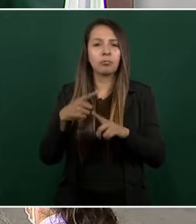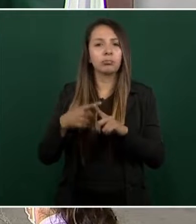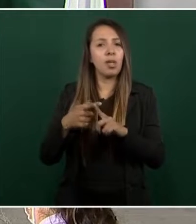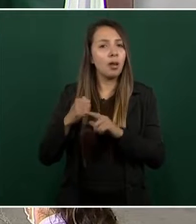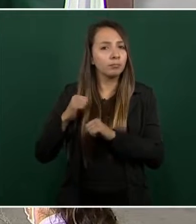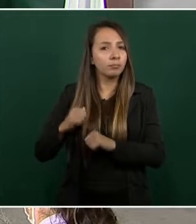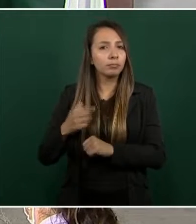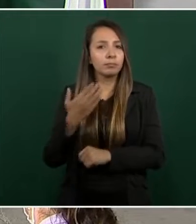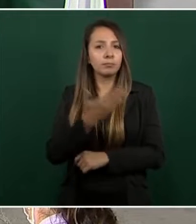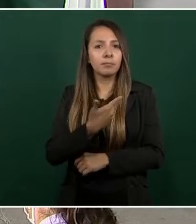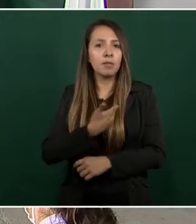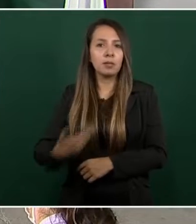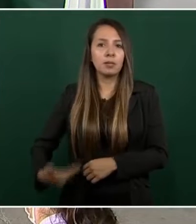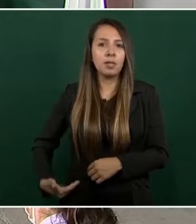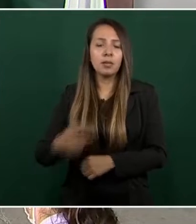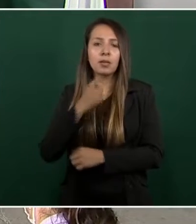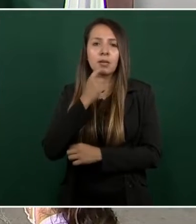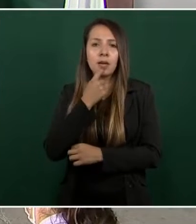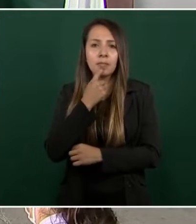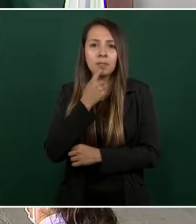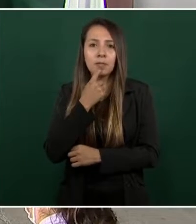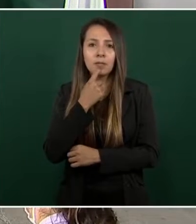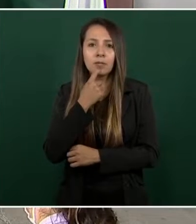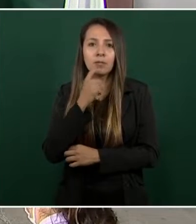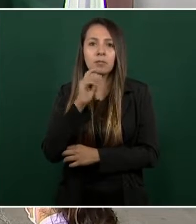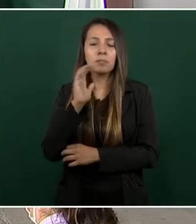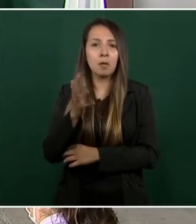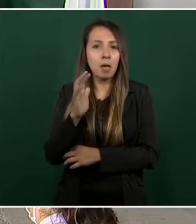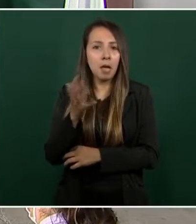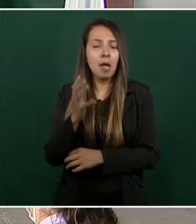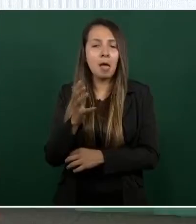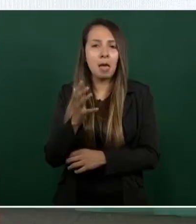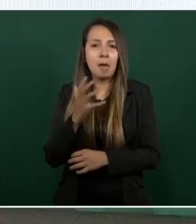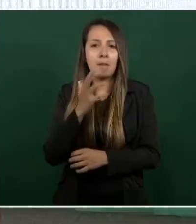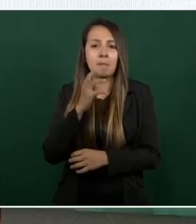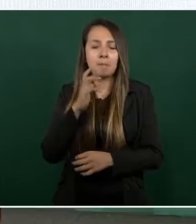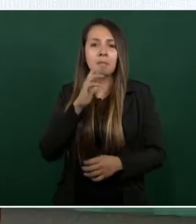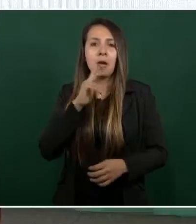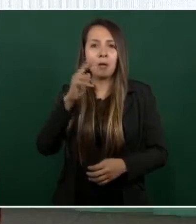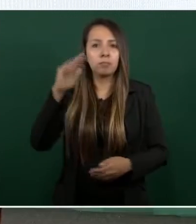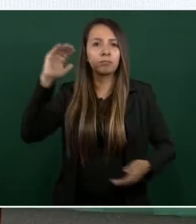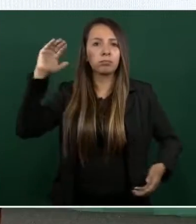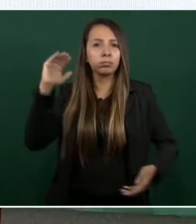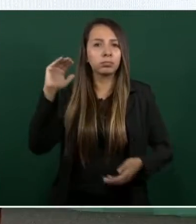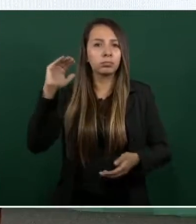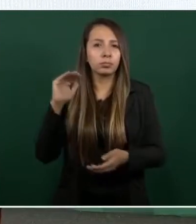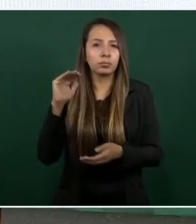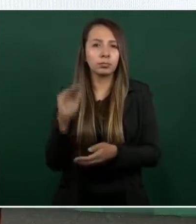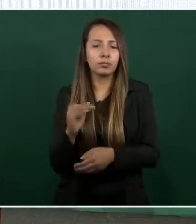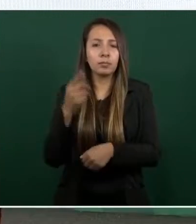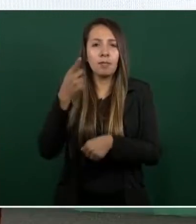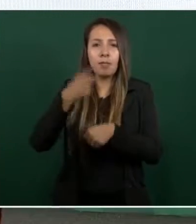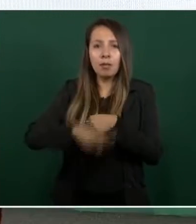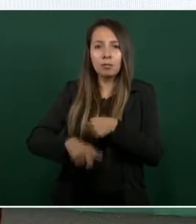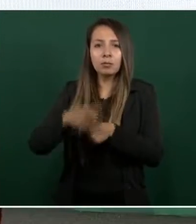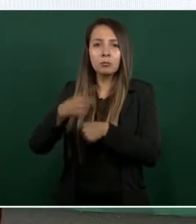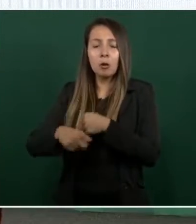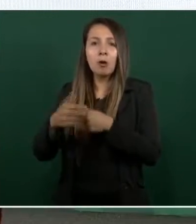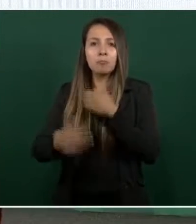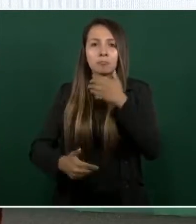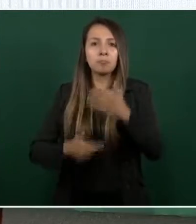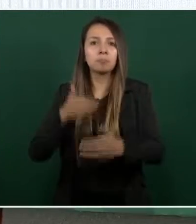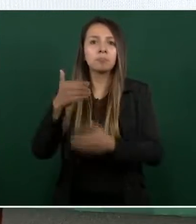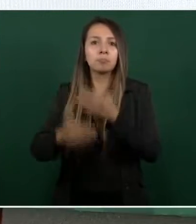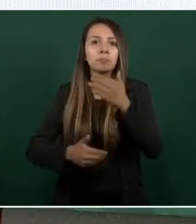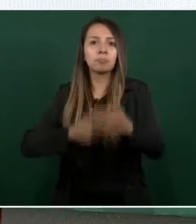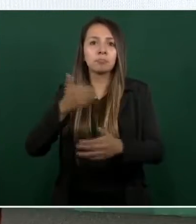Manuel López Obrador ha logrado la disminución de los índices delictivos y ha avanzado en la